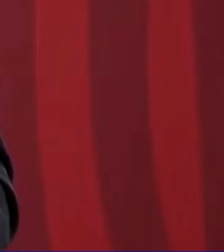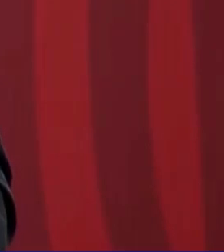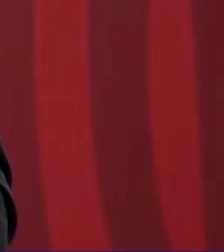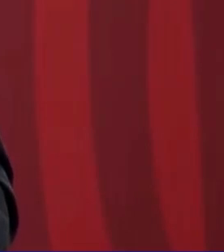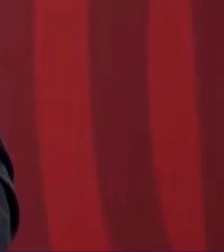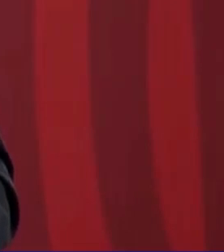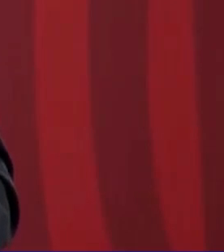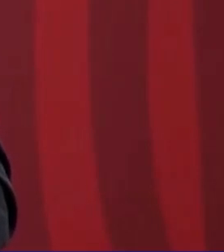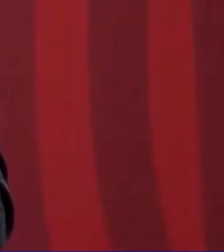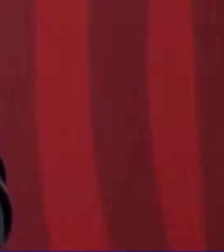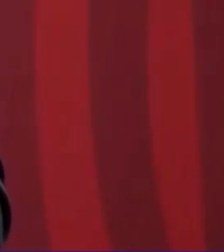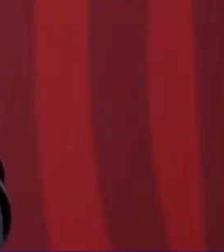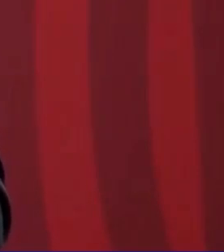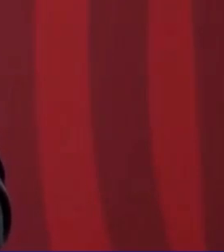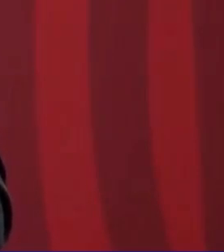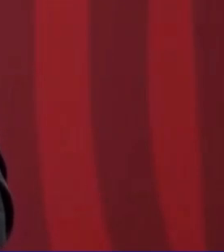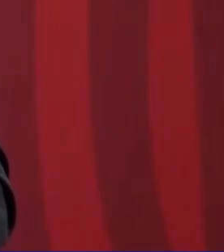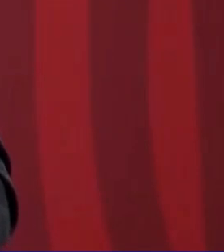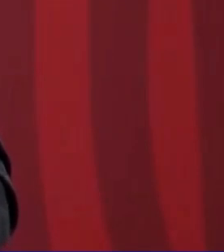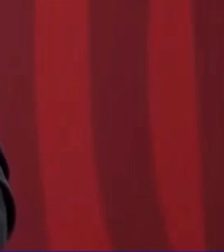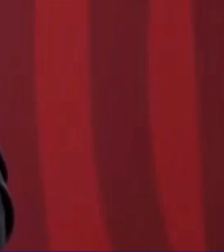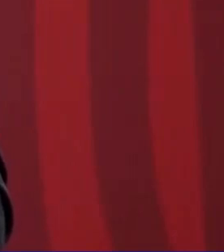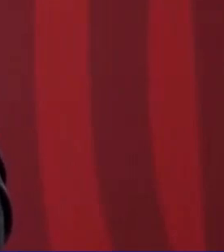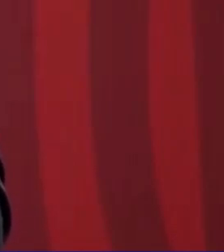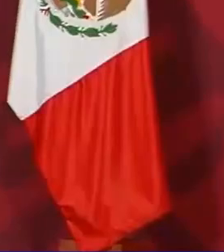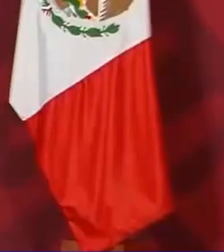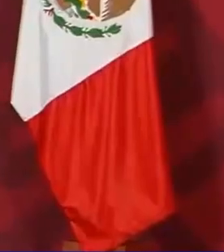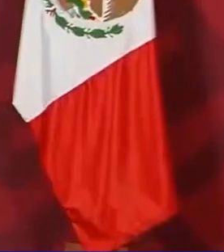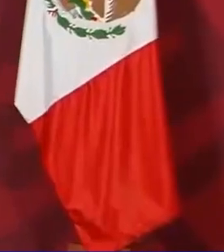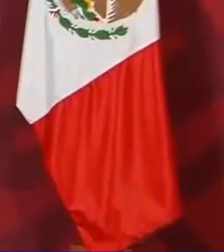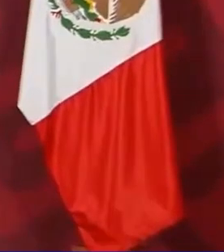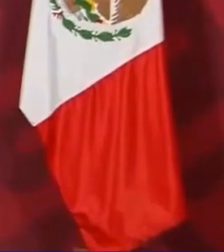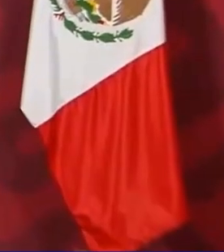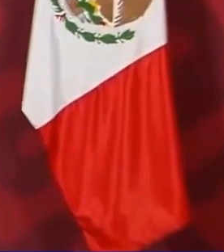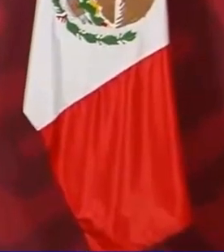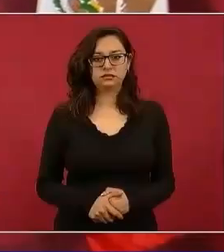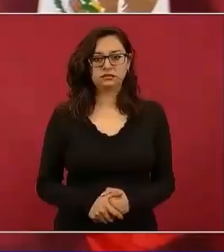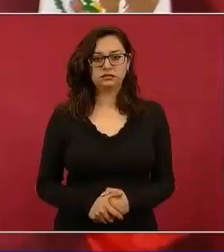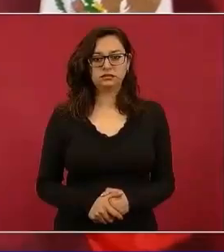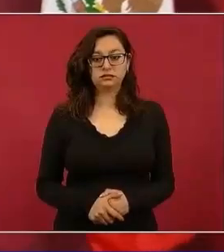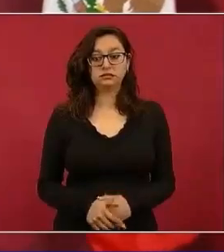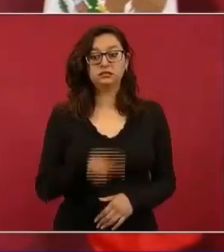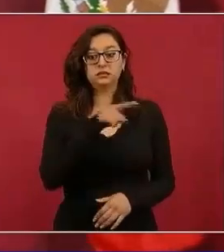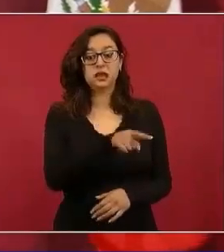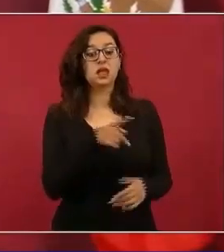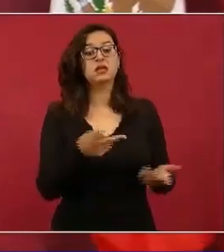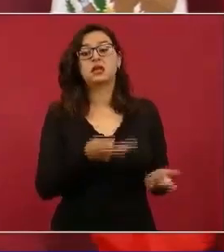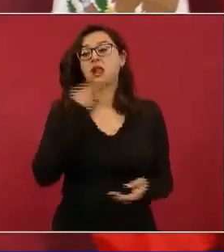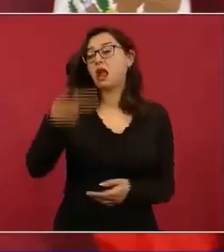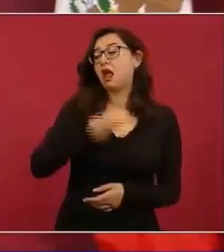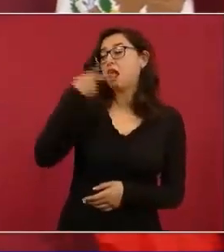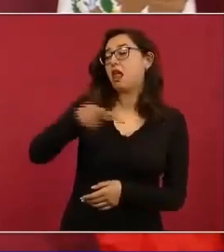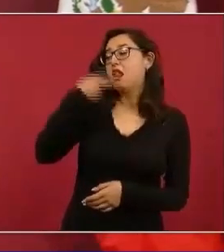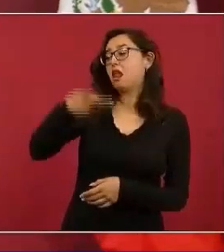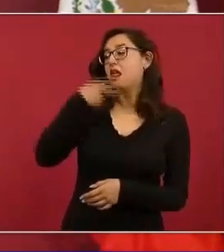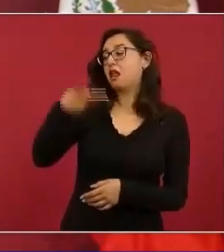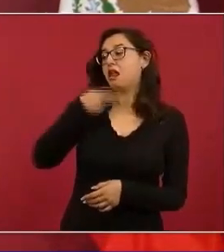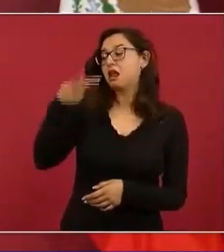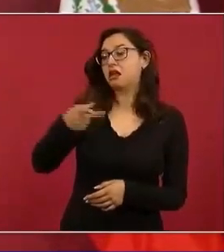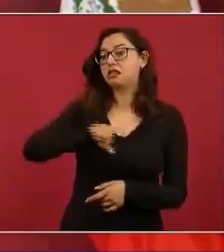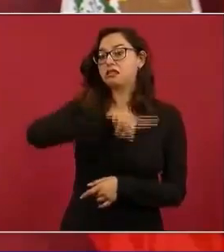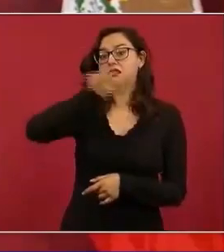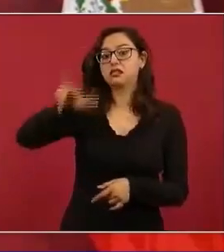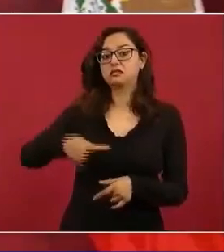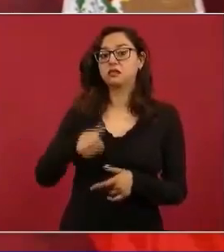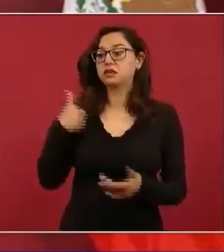Los hechos demuestran que es un aeropuerto muy bueno, pero entonces, si no